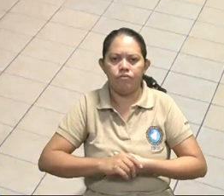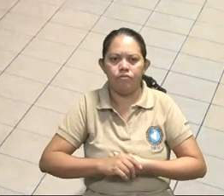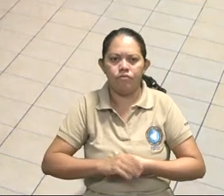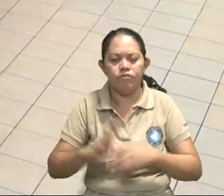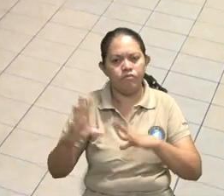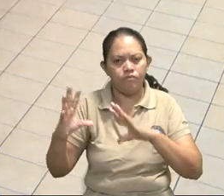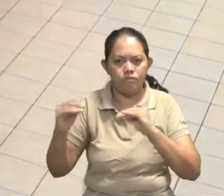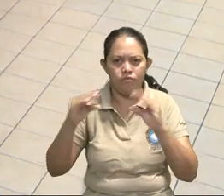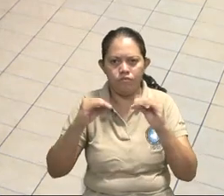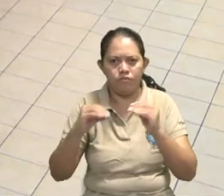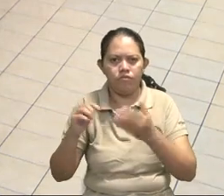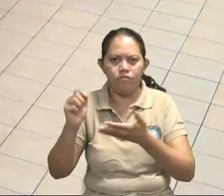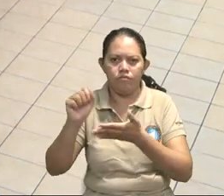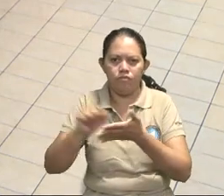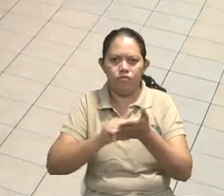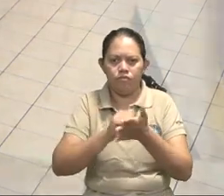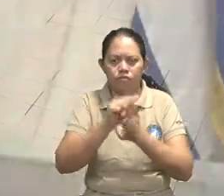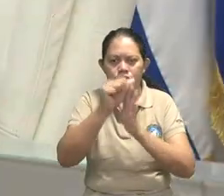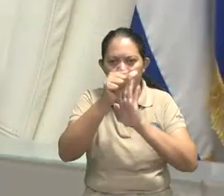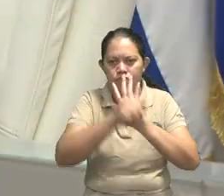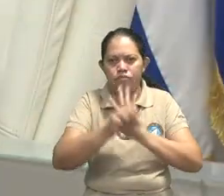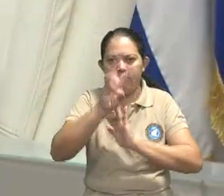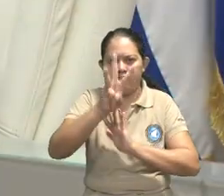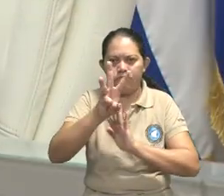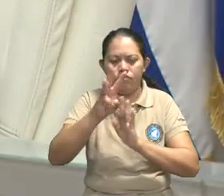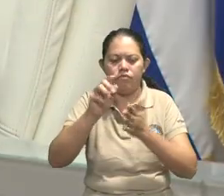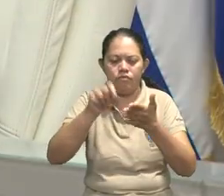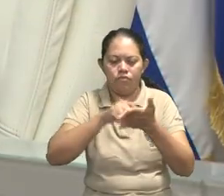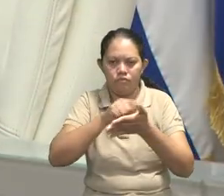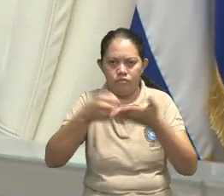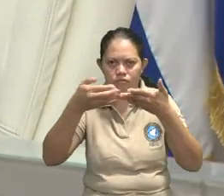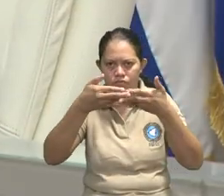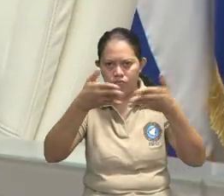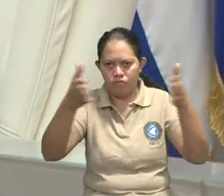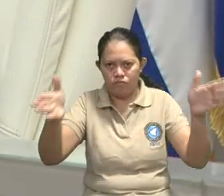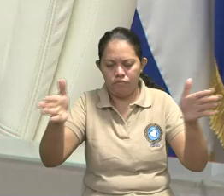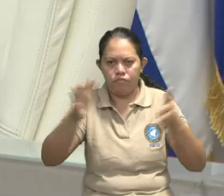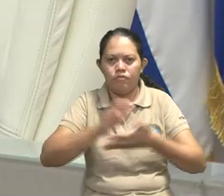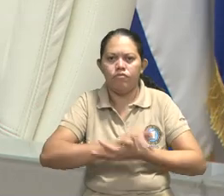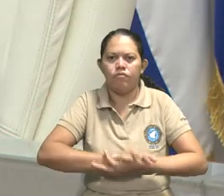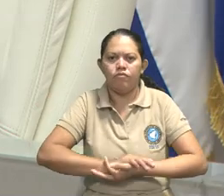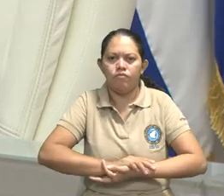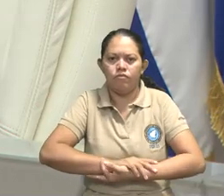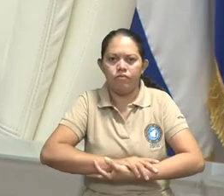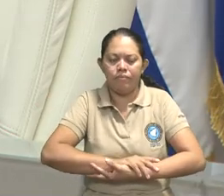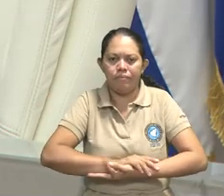A discusión el artículo 3, a votación el artículo 3, se abre la votación.